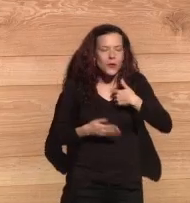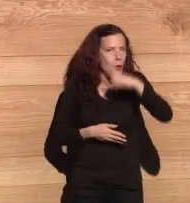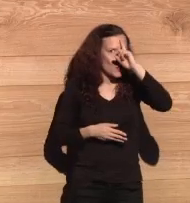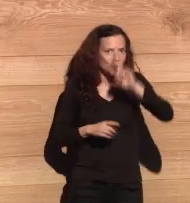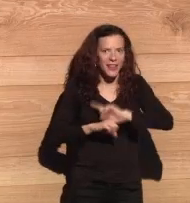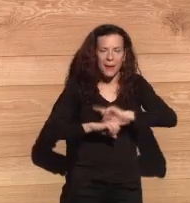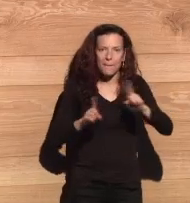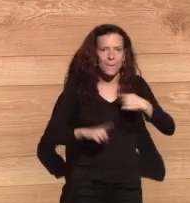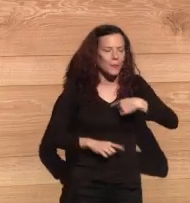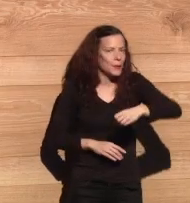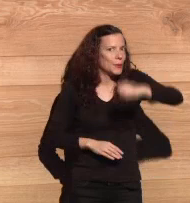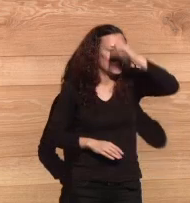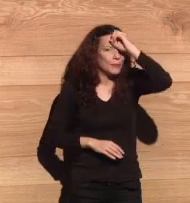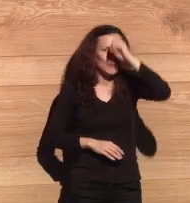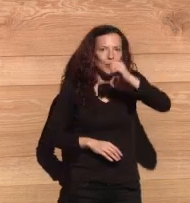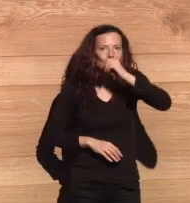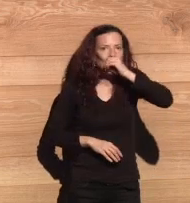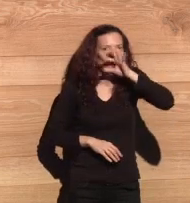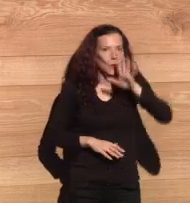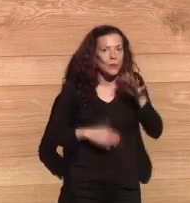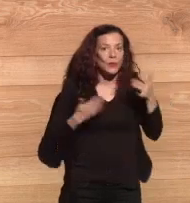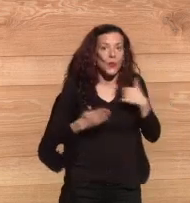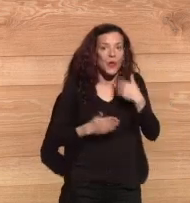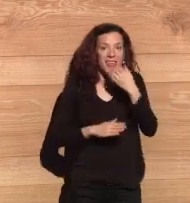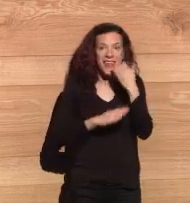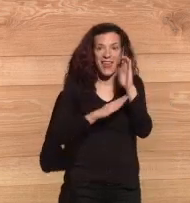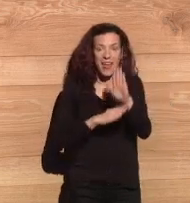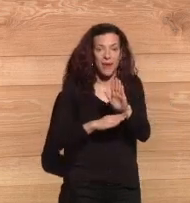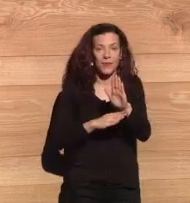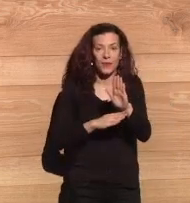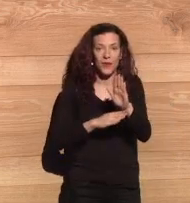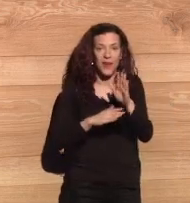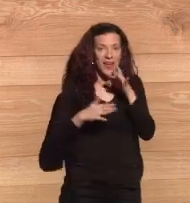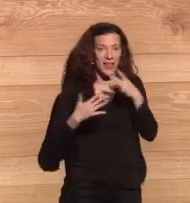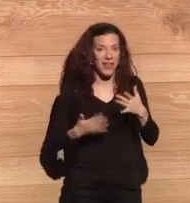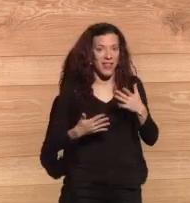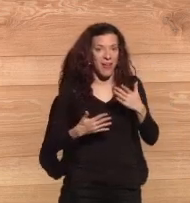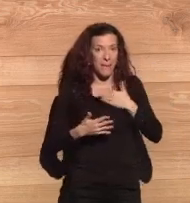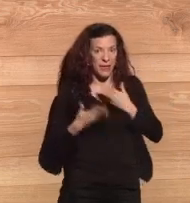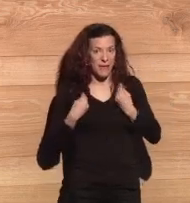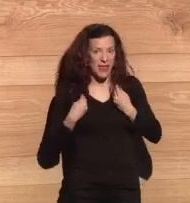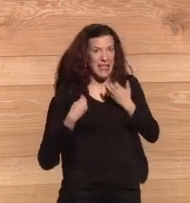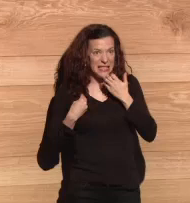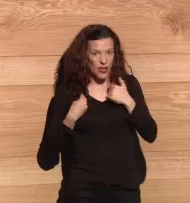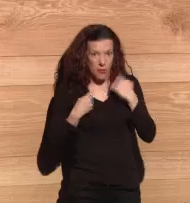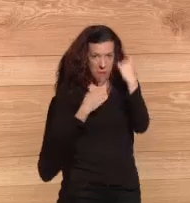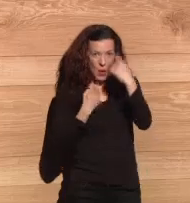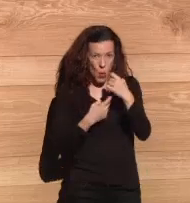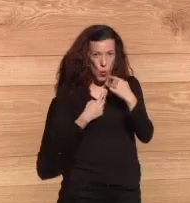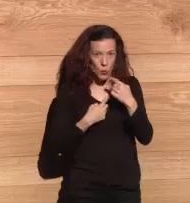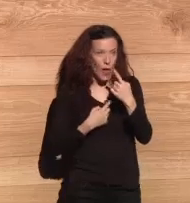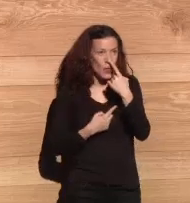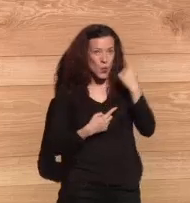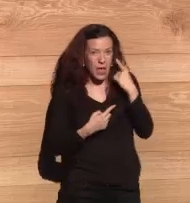idea. Mira, te digo un ejemplo muy presente de mi vida. Si me hubiera hecho esta pregunta hace